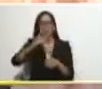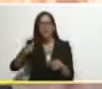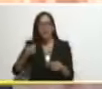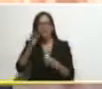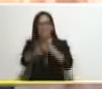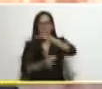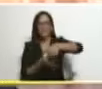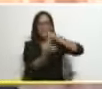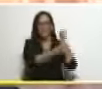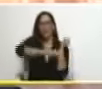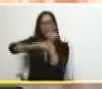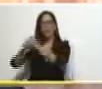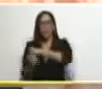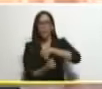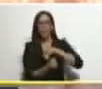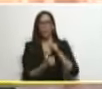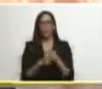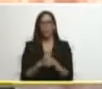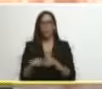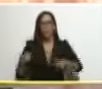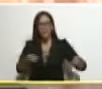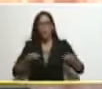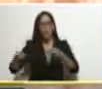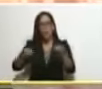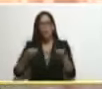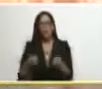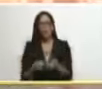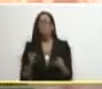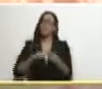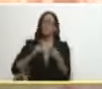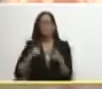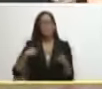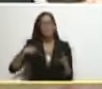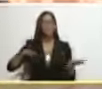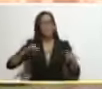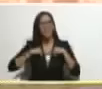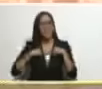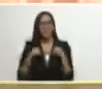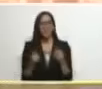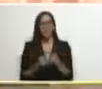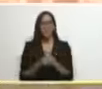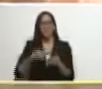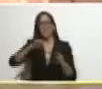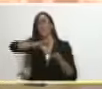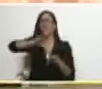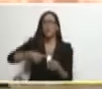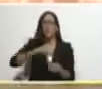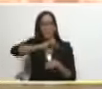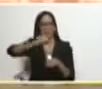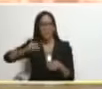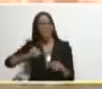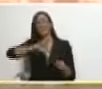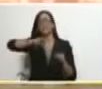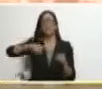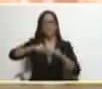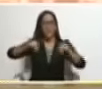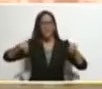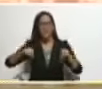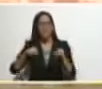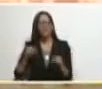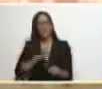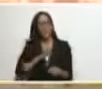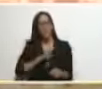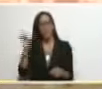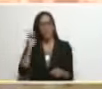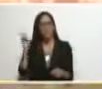Majuro, del Delta del Orinoco. Entonces tenemos que aceptar que se reparta en el mar, que se reparta en la tierra que le pertenece